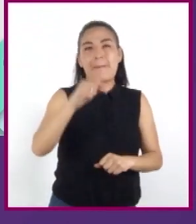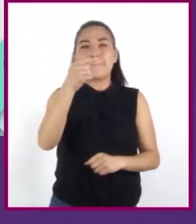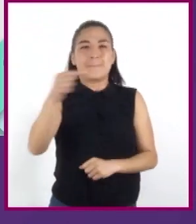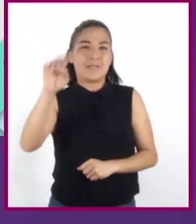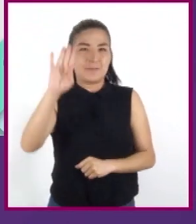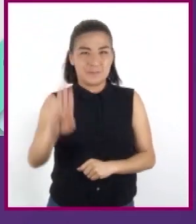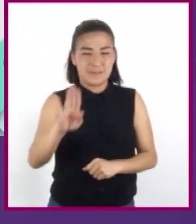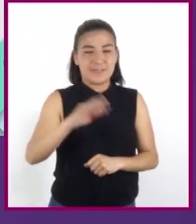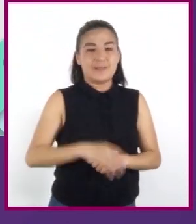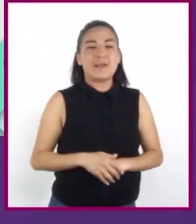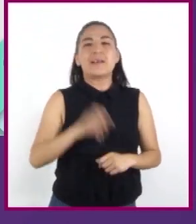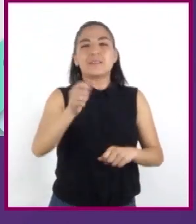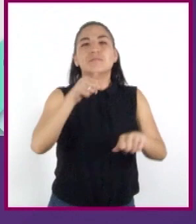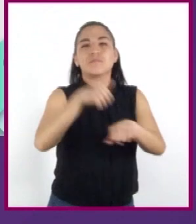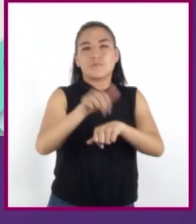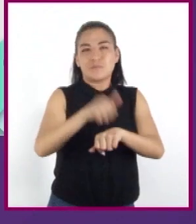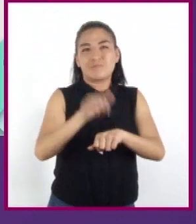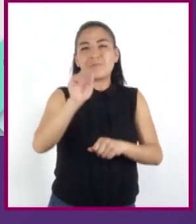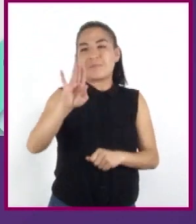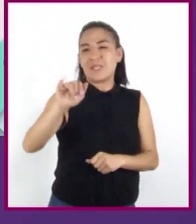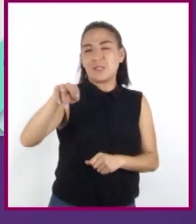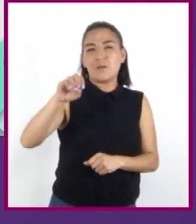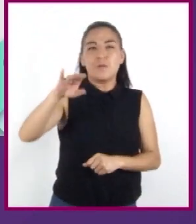es la multiplicación de binomios conjugados.